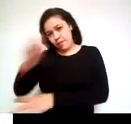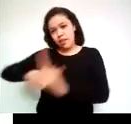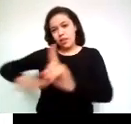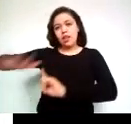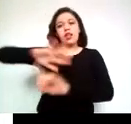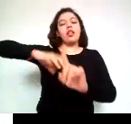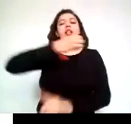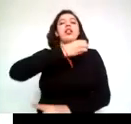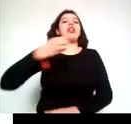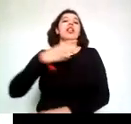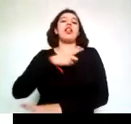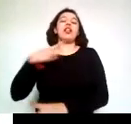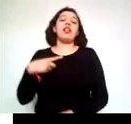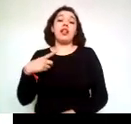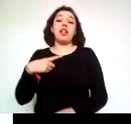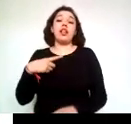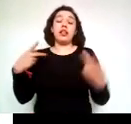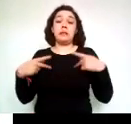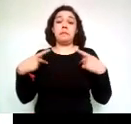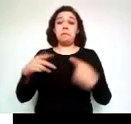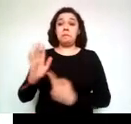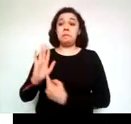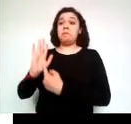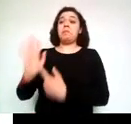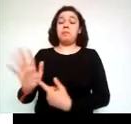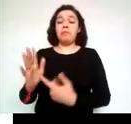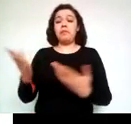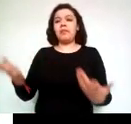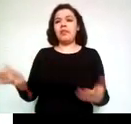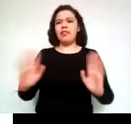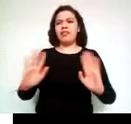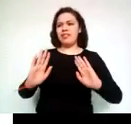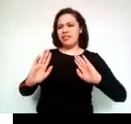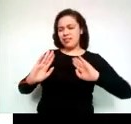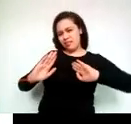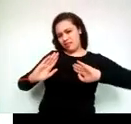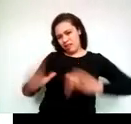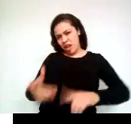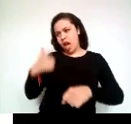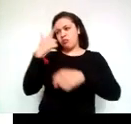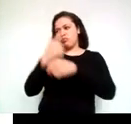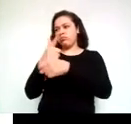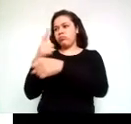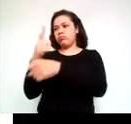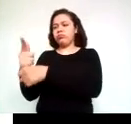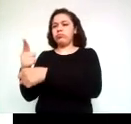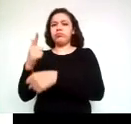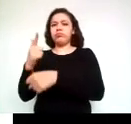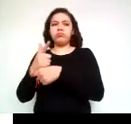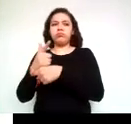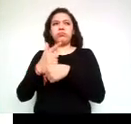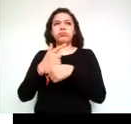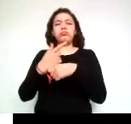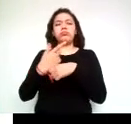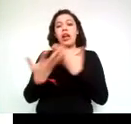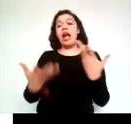organizacional al que están expuestos tus colaboradores, porque ya estamos encontrando que hay probablemente